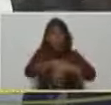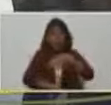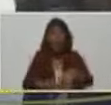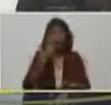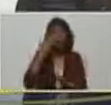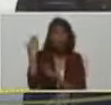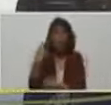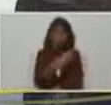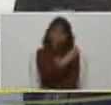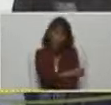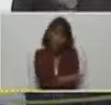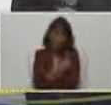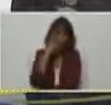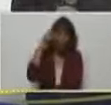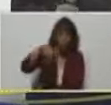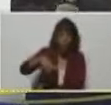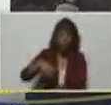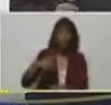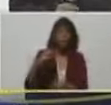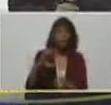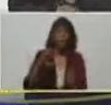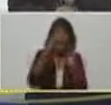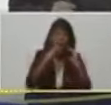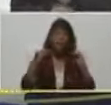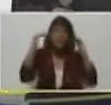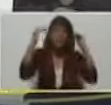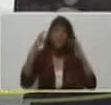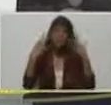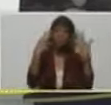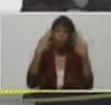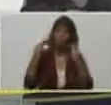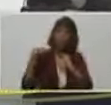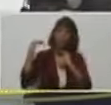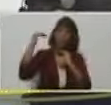este hospital, el piso 8 que ya visitamos,